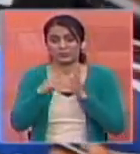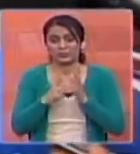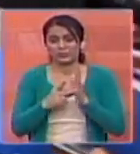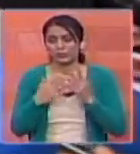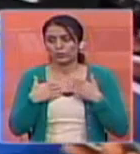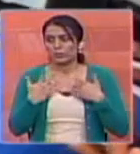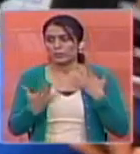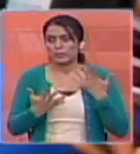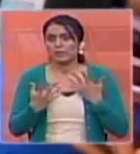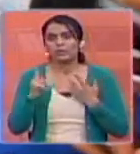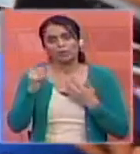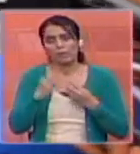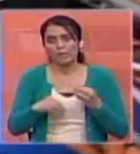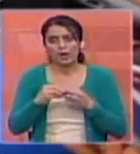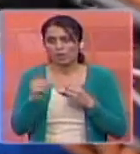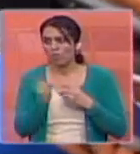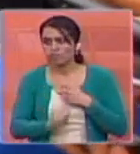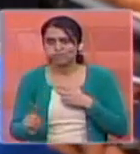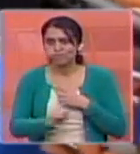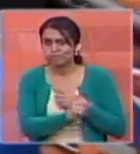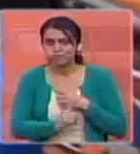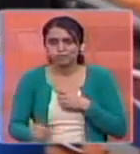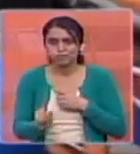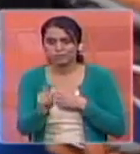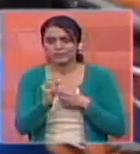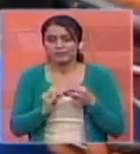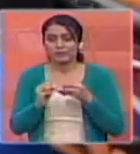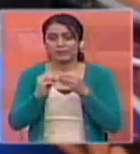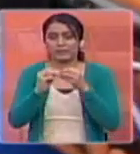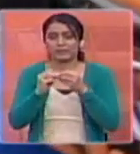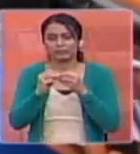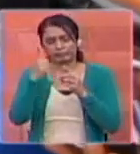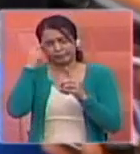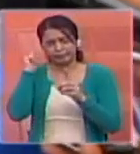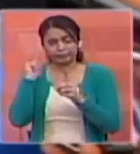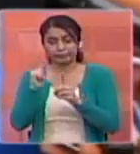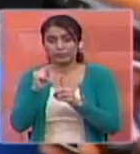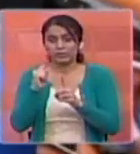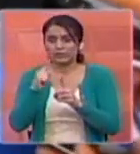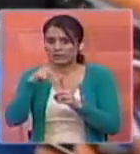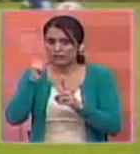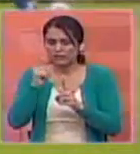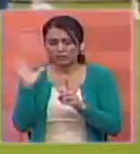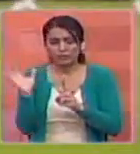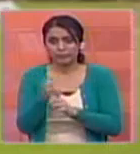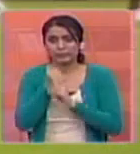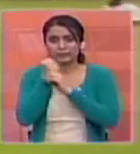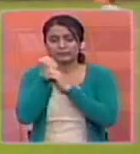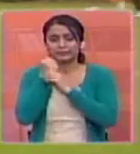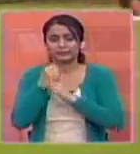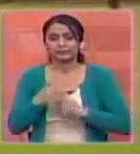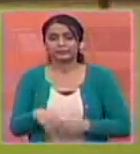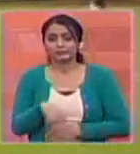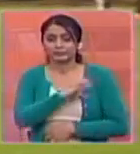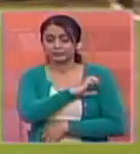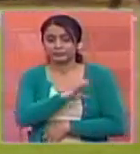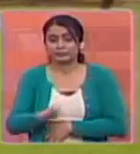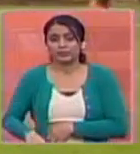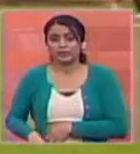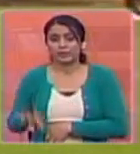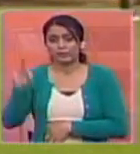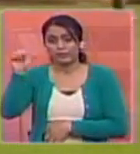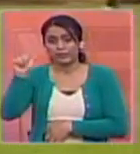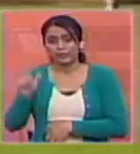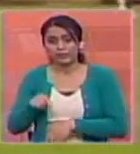es correr más y tener claras las cosas que debemos hacer en el campo de juego. Emelec y Fuerza Amarilla jugarán